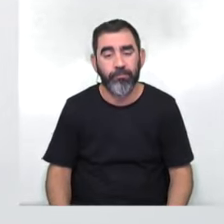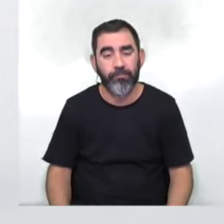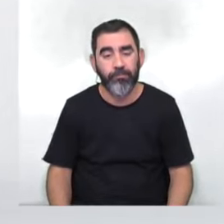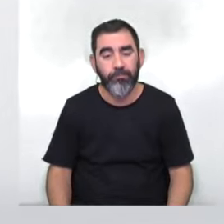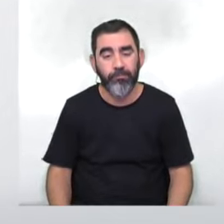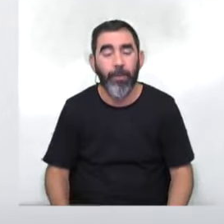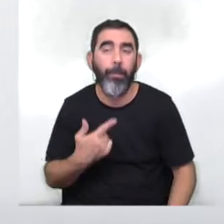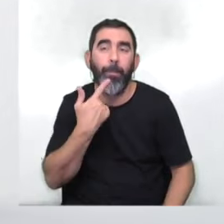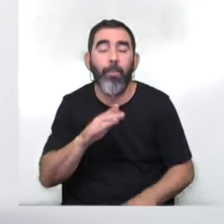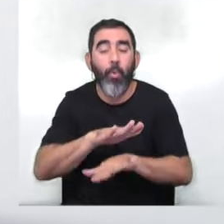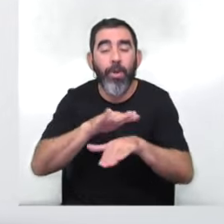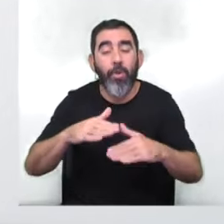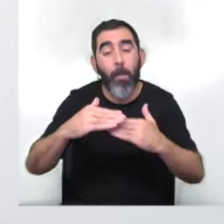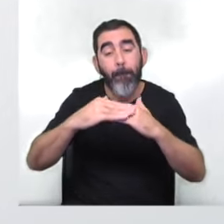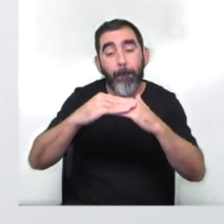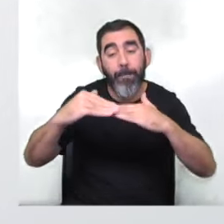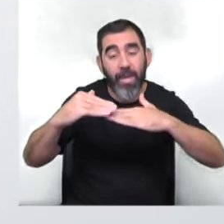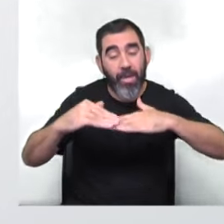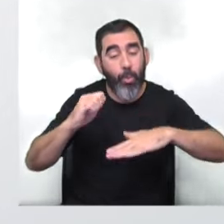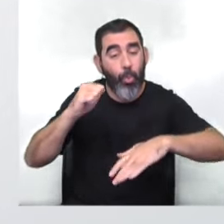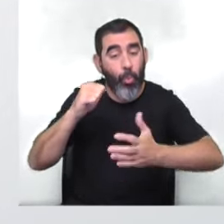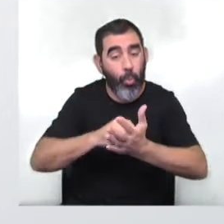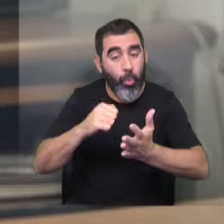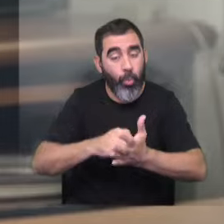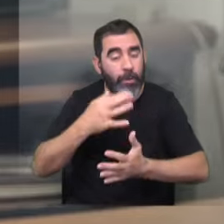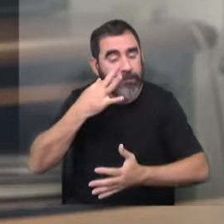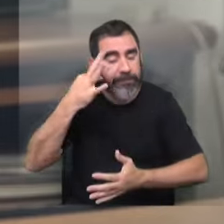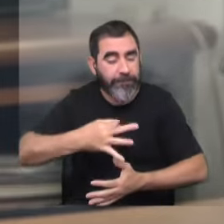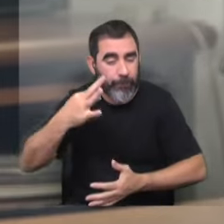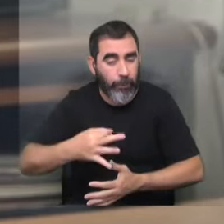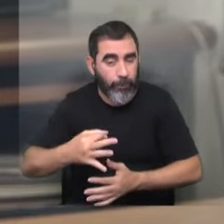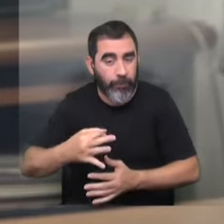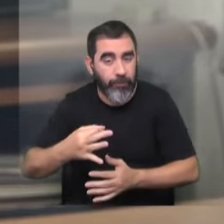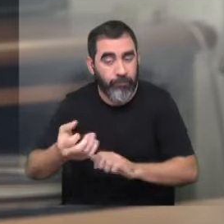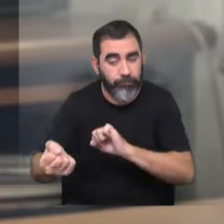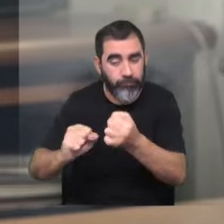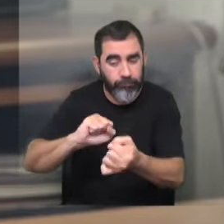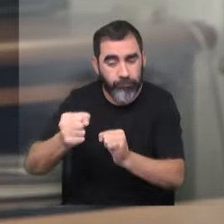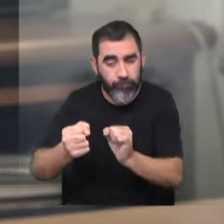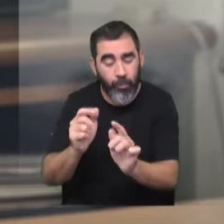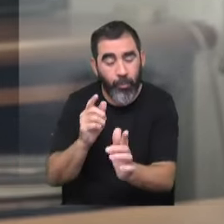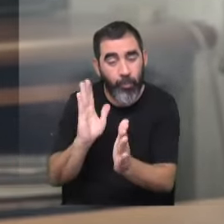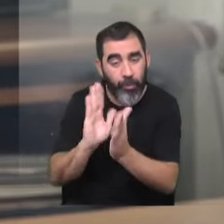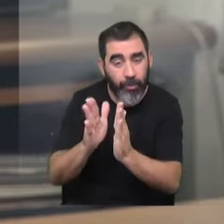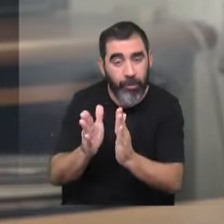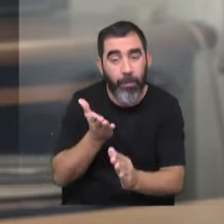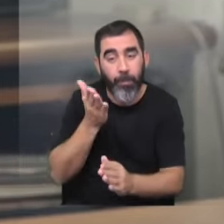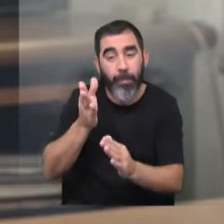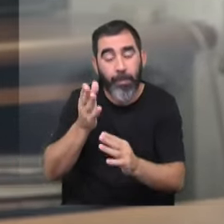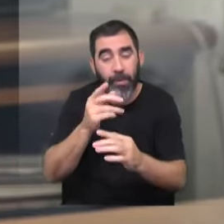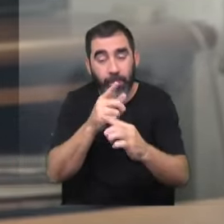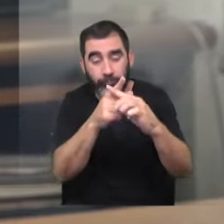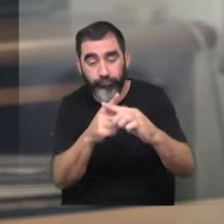Si el niño, por ejemplo, tiene un pie plano rígido, lo más seguro es que, además de maniobras específicas, solicitemos